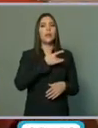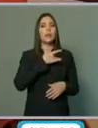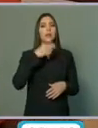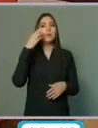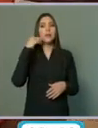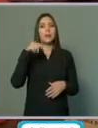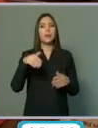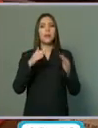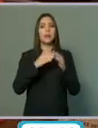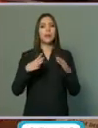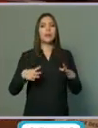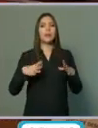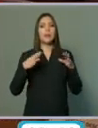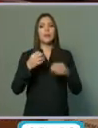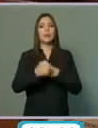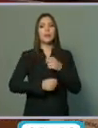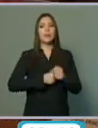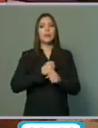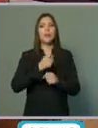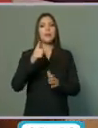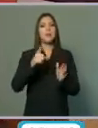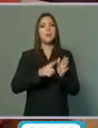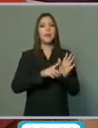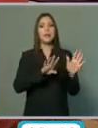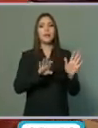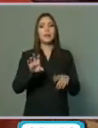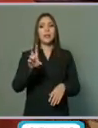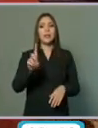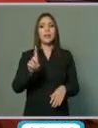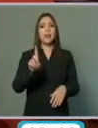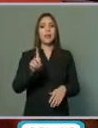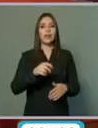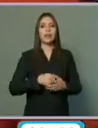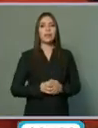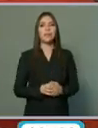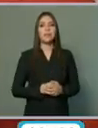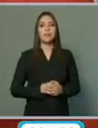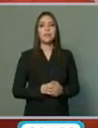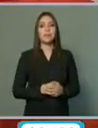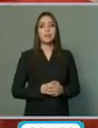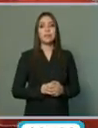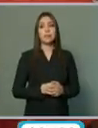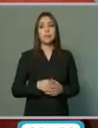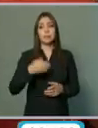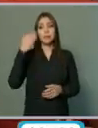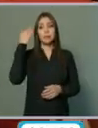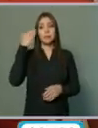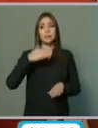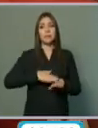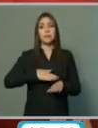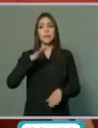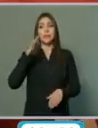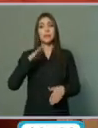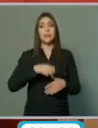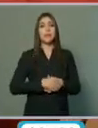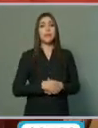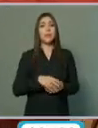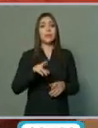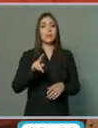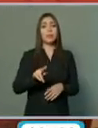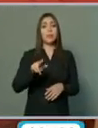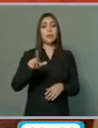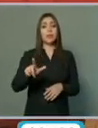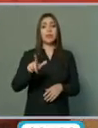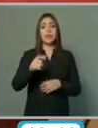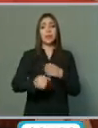casa está fundada desde 1930. Más de 80, 7 años. 87